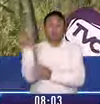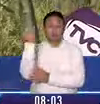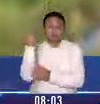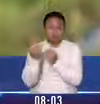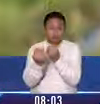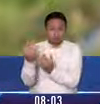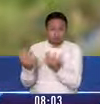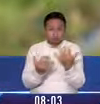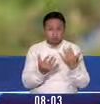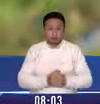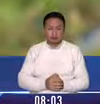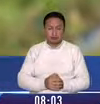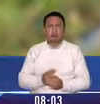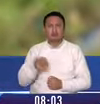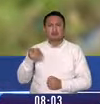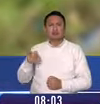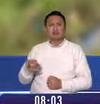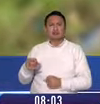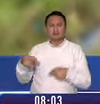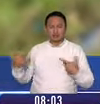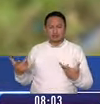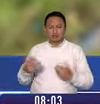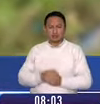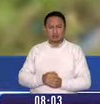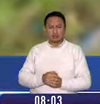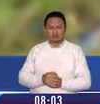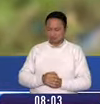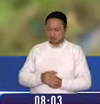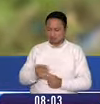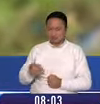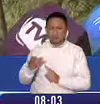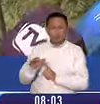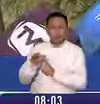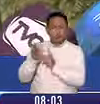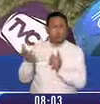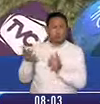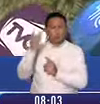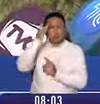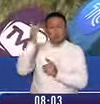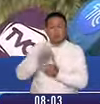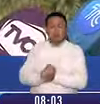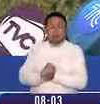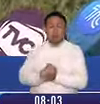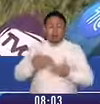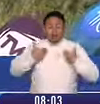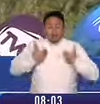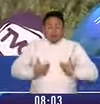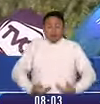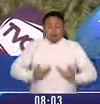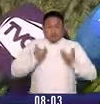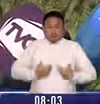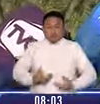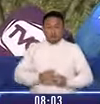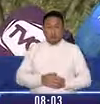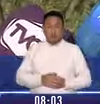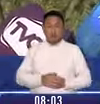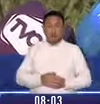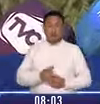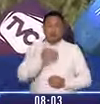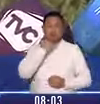matorrales Pero estas osamentas tenían una característica particular estaba con una vestimenta al parecer de